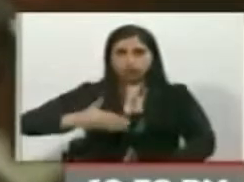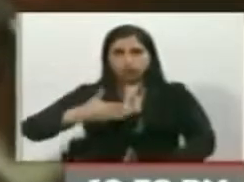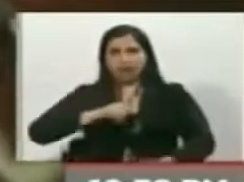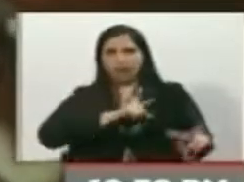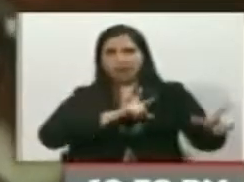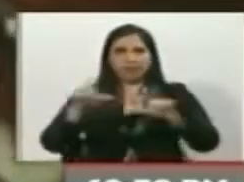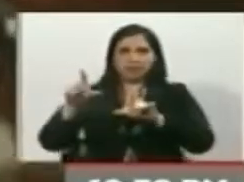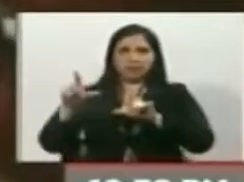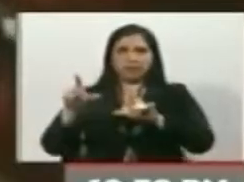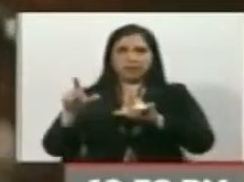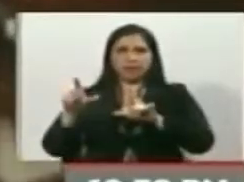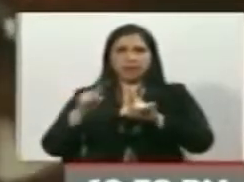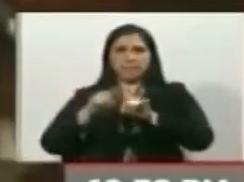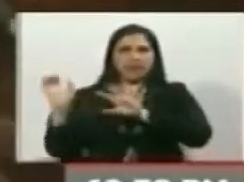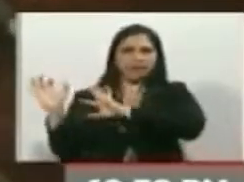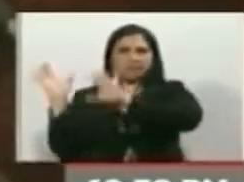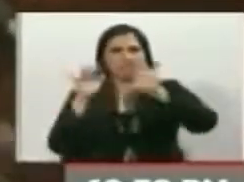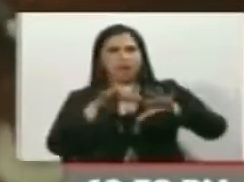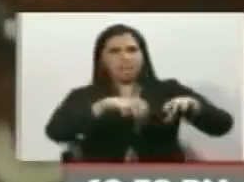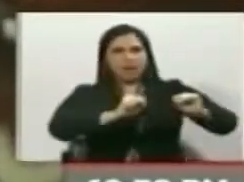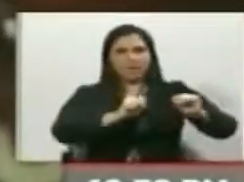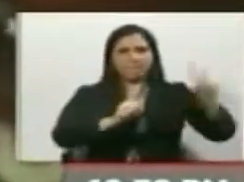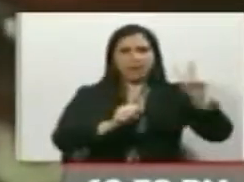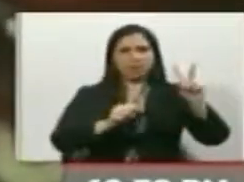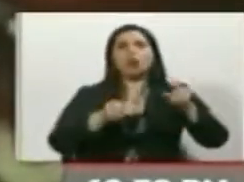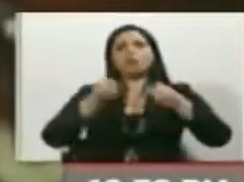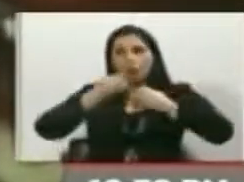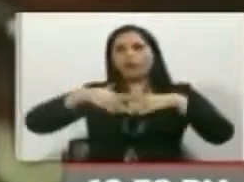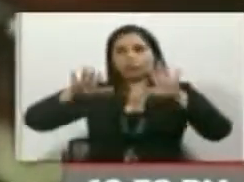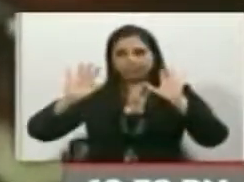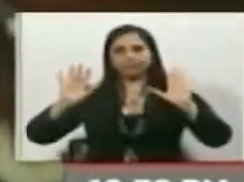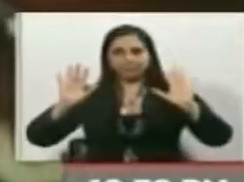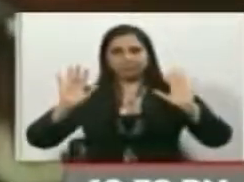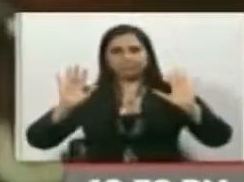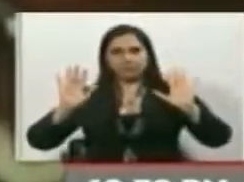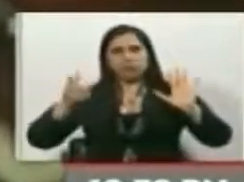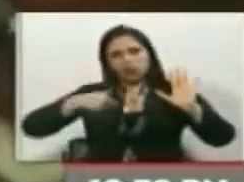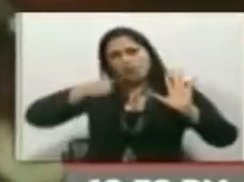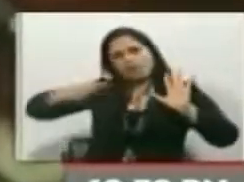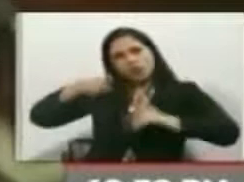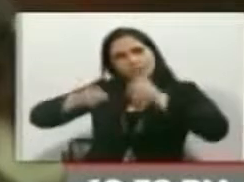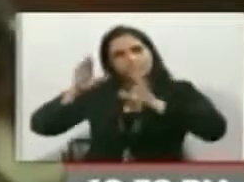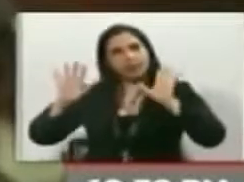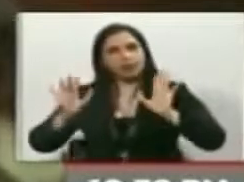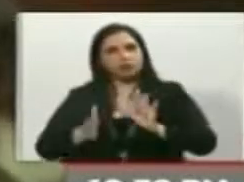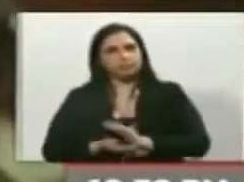lista para venir a invadir a Venezuela. Bueno, yo les voy a decir algo.